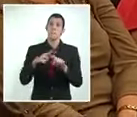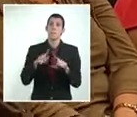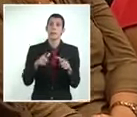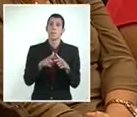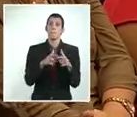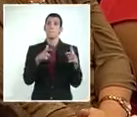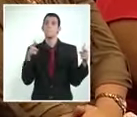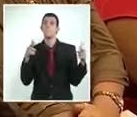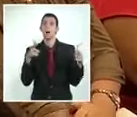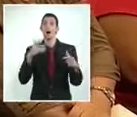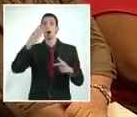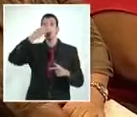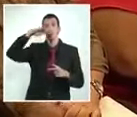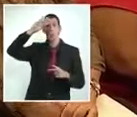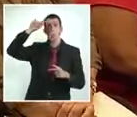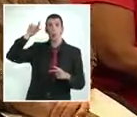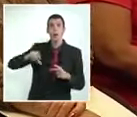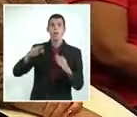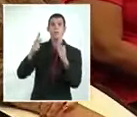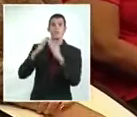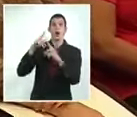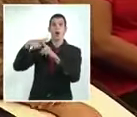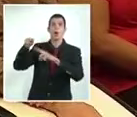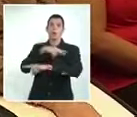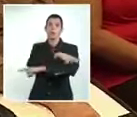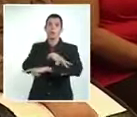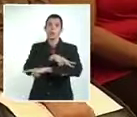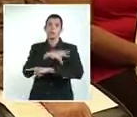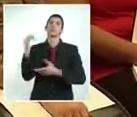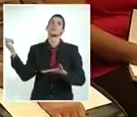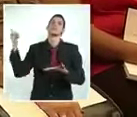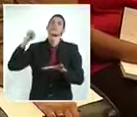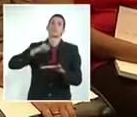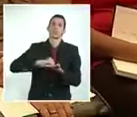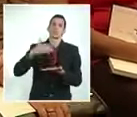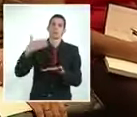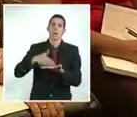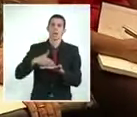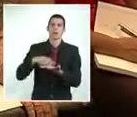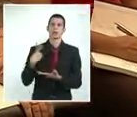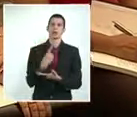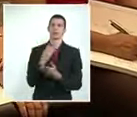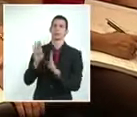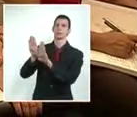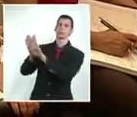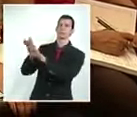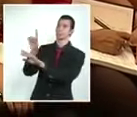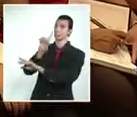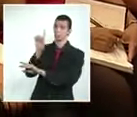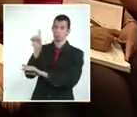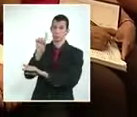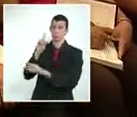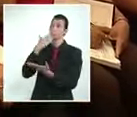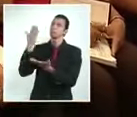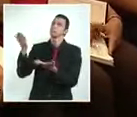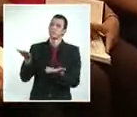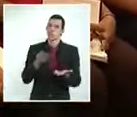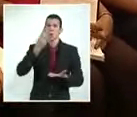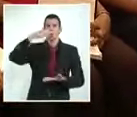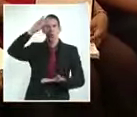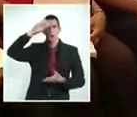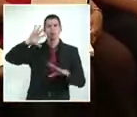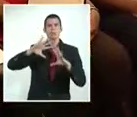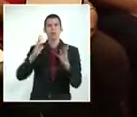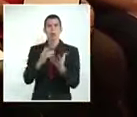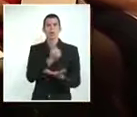país. Insistió que no se cerrará su entrada aun cuando estén enfermos. Aclaró que sí se regula a partir de